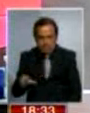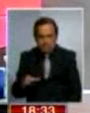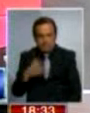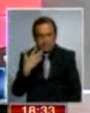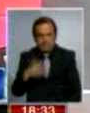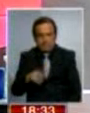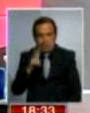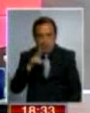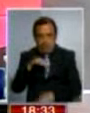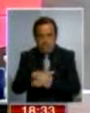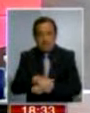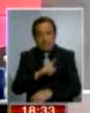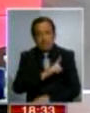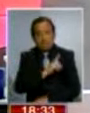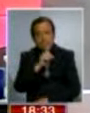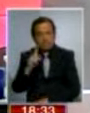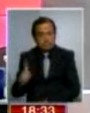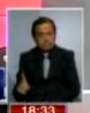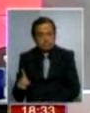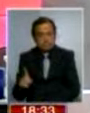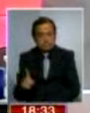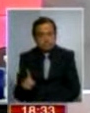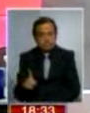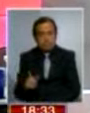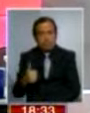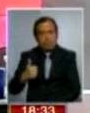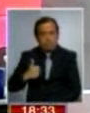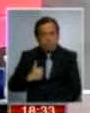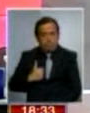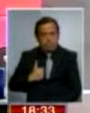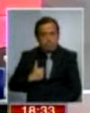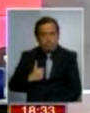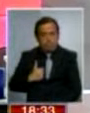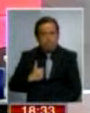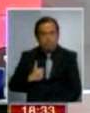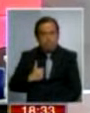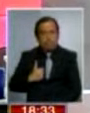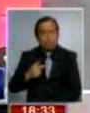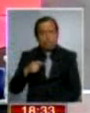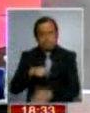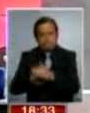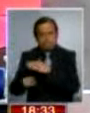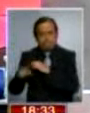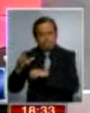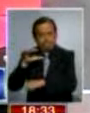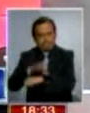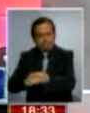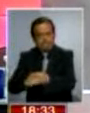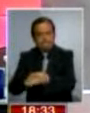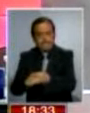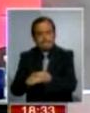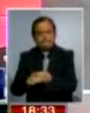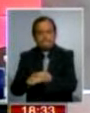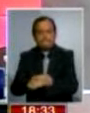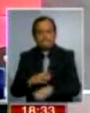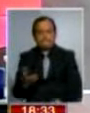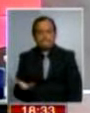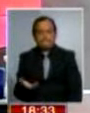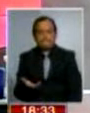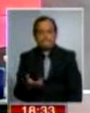hasta las 2 de la tarde, se presentaron a cumplir con la orden judicial de prisión preventiva o de una sentencia privativa de